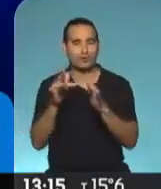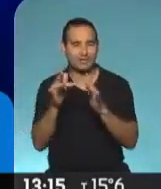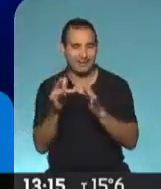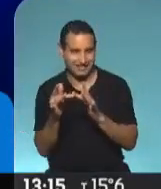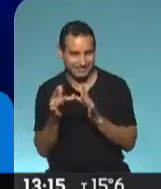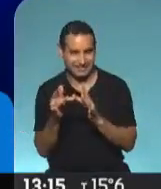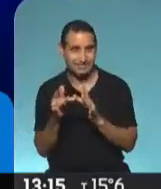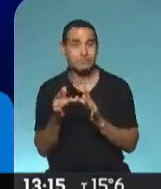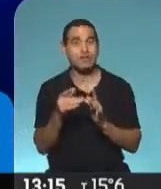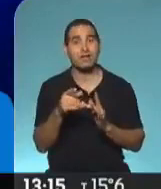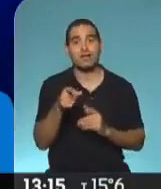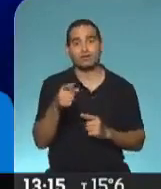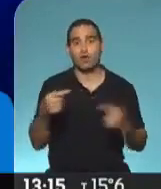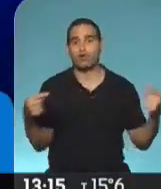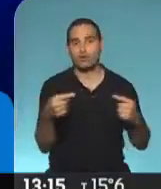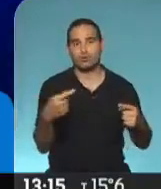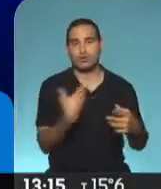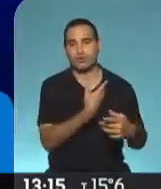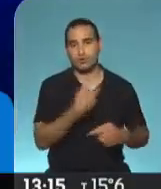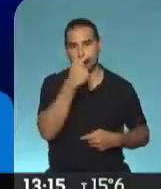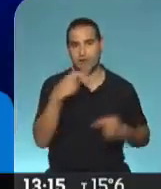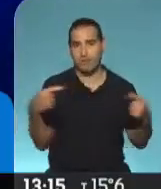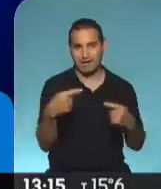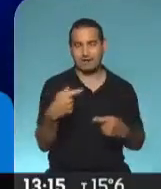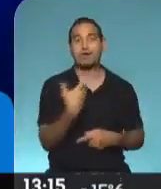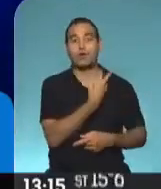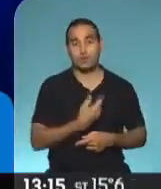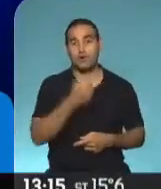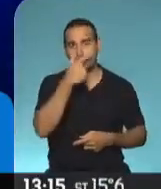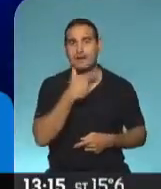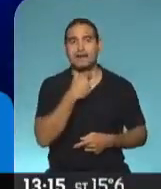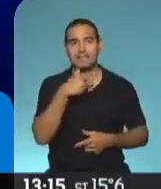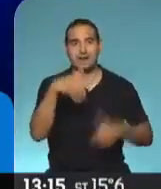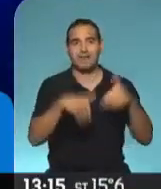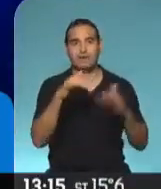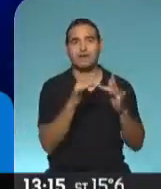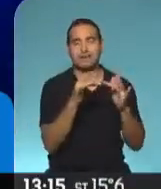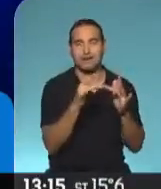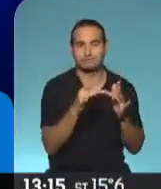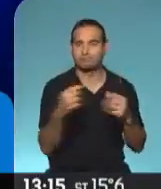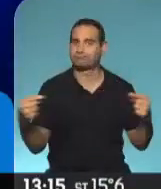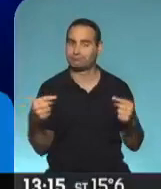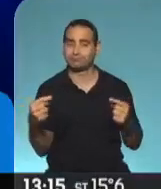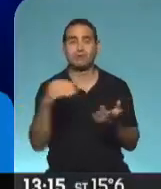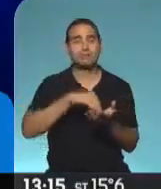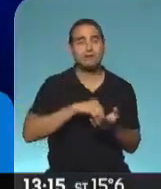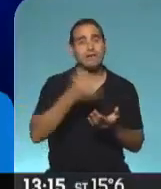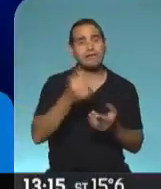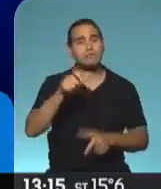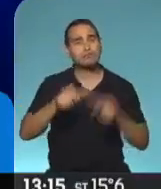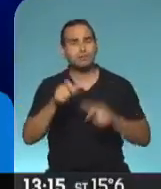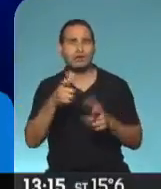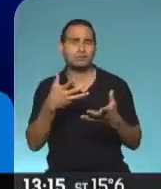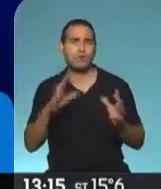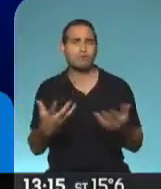iban directamente en contrario a lo que fue la gestión anterior, que estaba promoviendo el voto electrónico. Después había integrantes, bueno, de